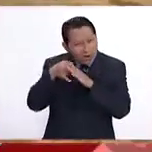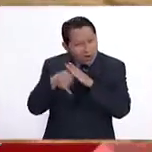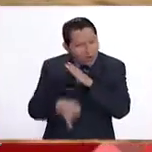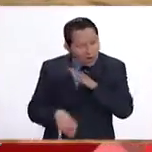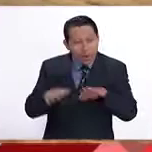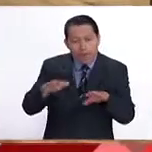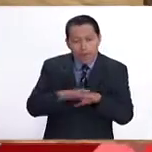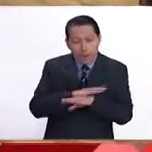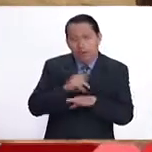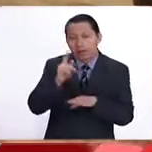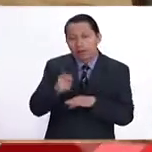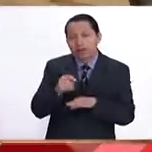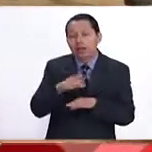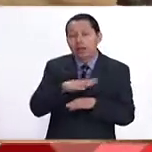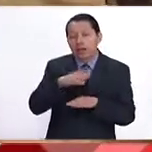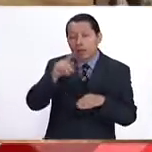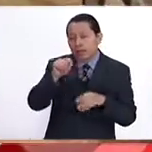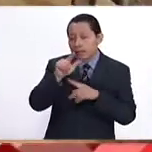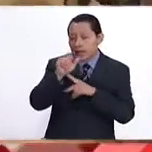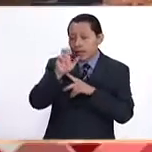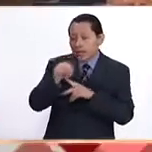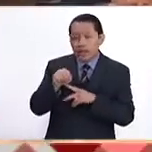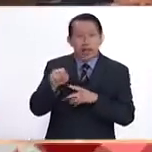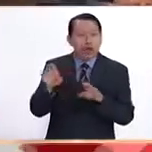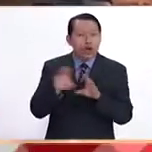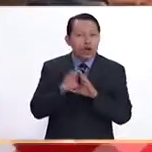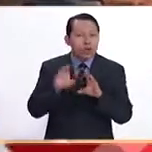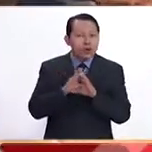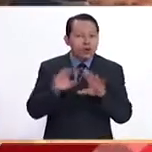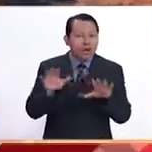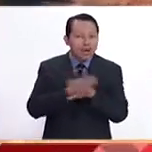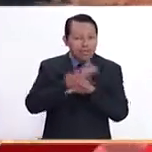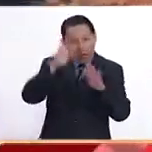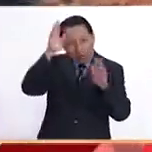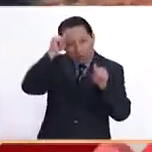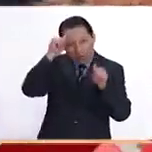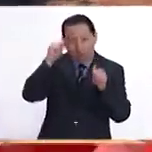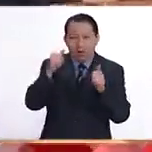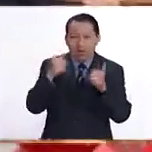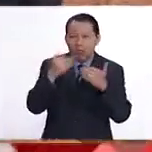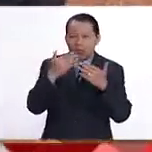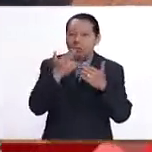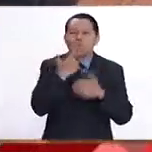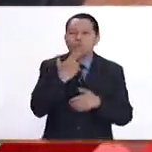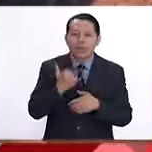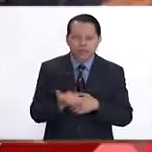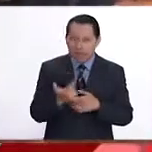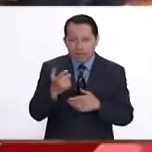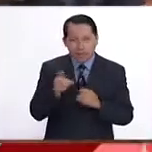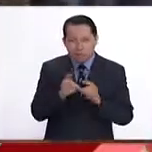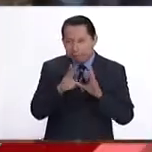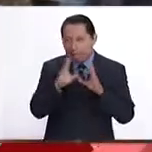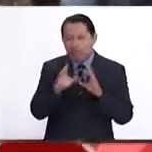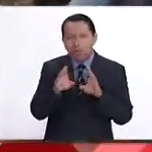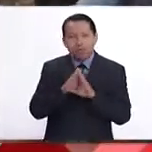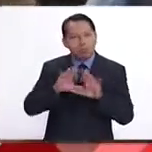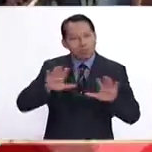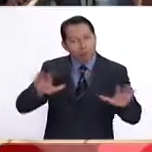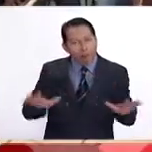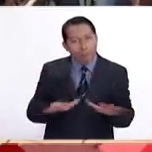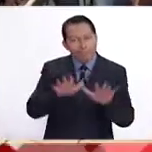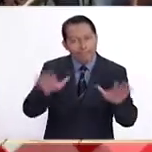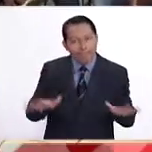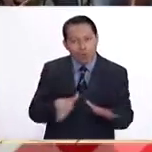y de que se convierta el Tratado de Libre Comercio en acuerdos que no nos servirían, que dejarían de estar impulsando